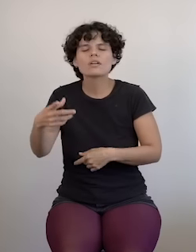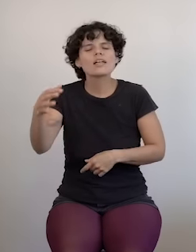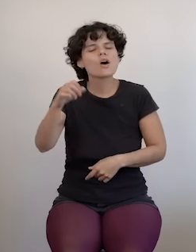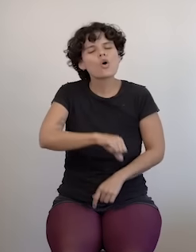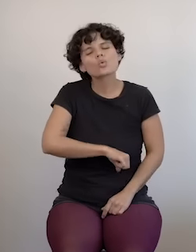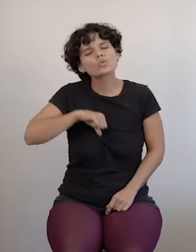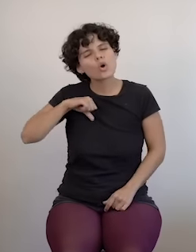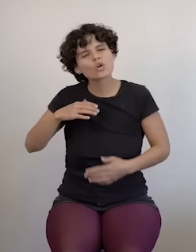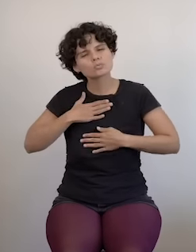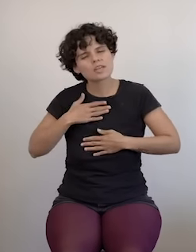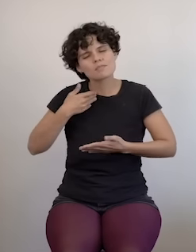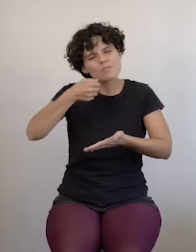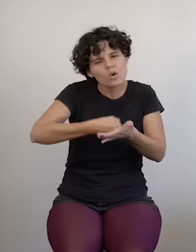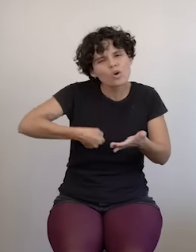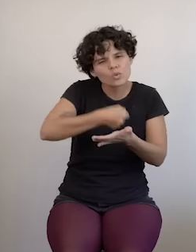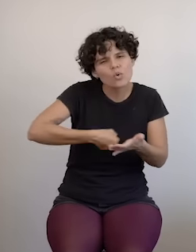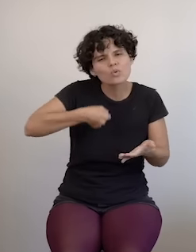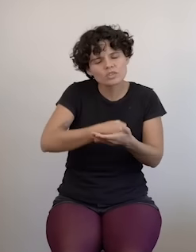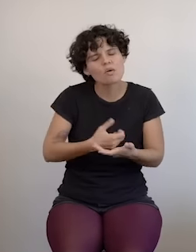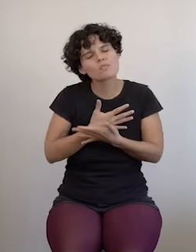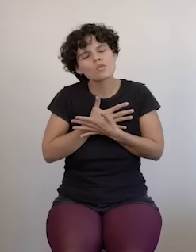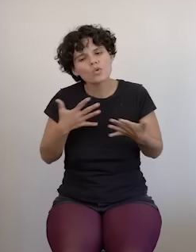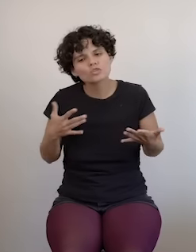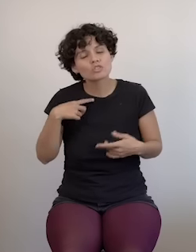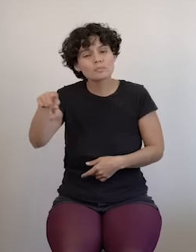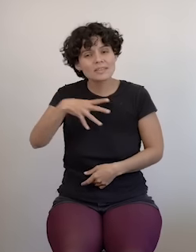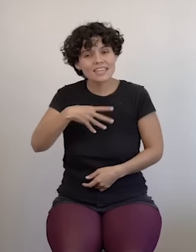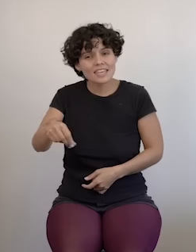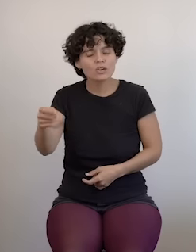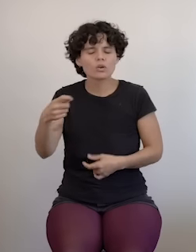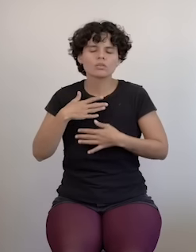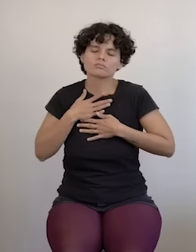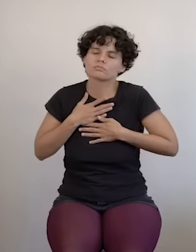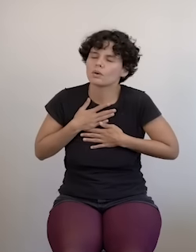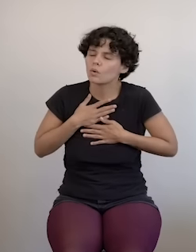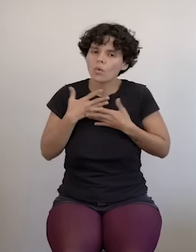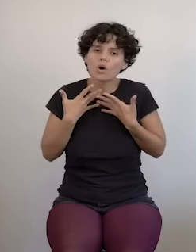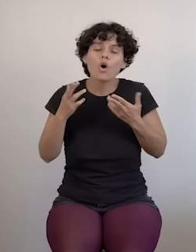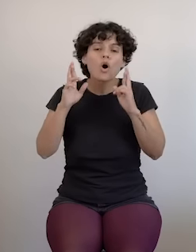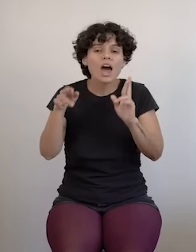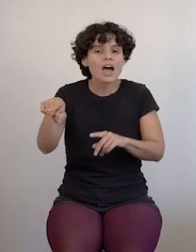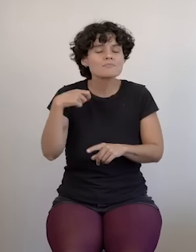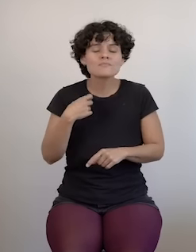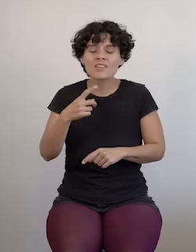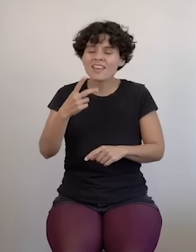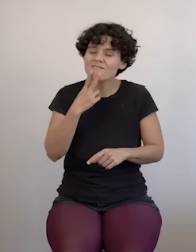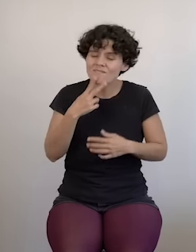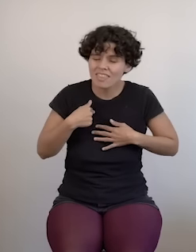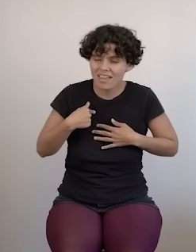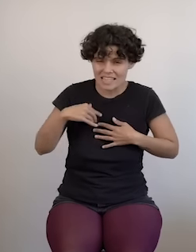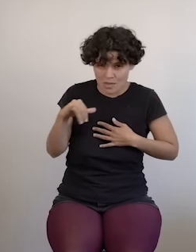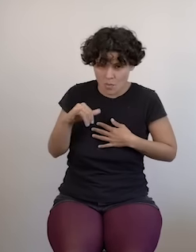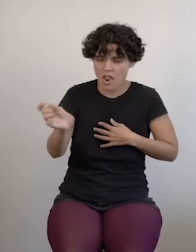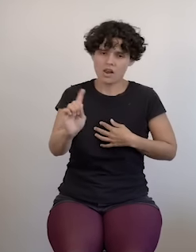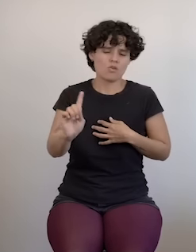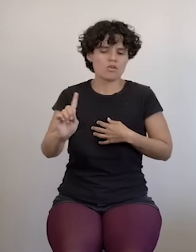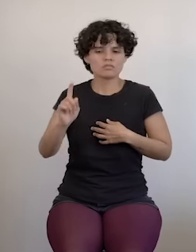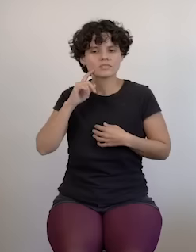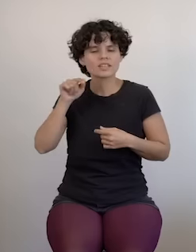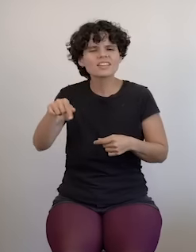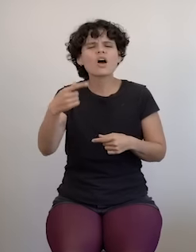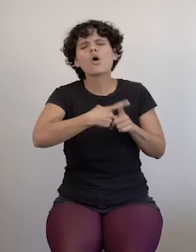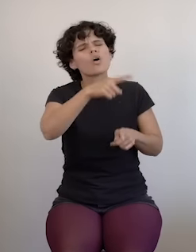orgulloso de su papá. Por todo lo que ha luchado, por todo, ¿cachai? Para mí esa guada ha sido mi hijo, que sean los mejores, que no sufran lo mismo que yo, es mi gran meta,